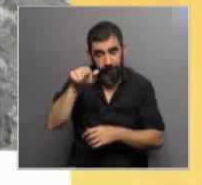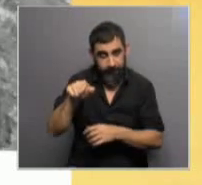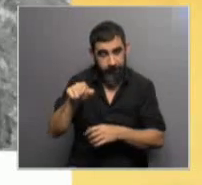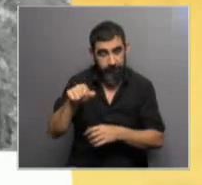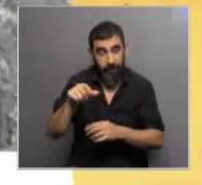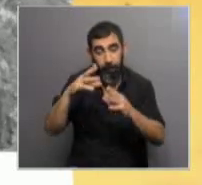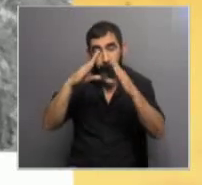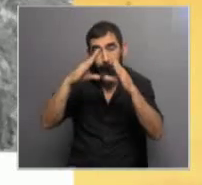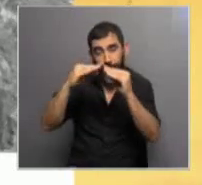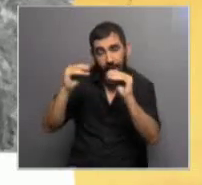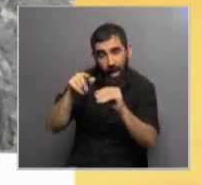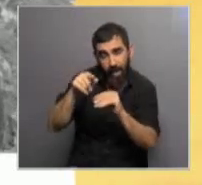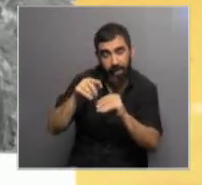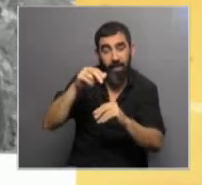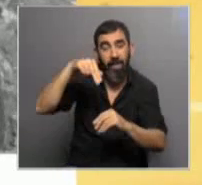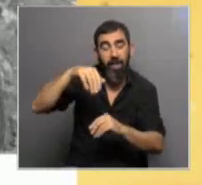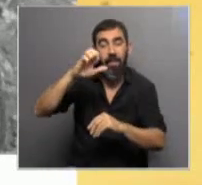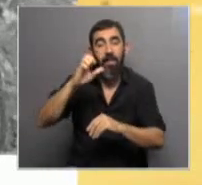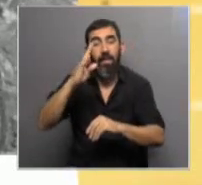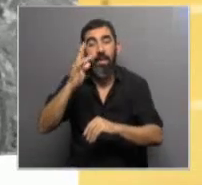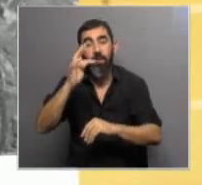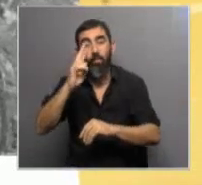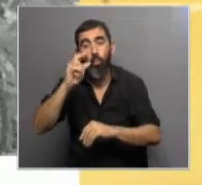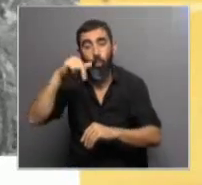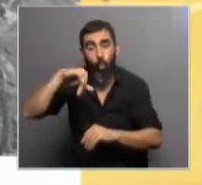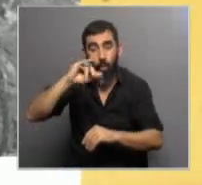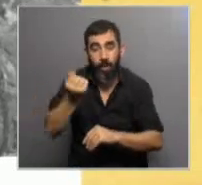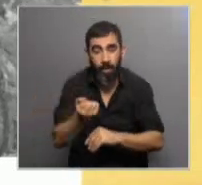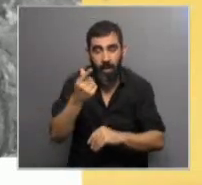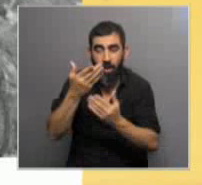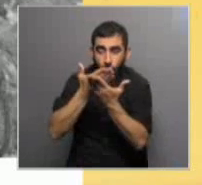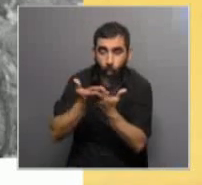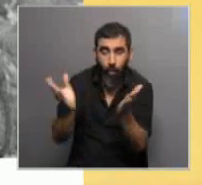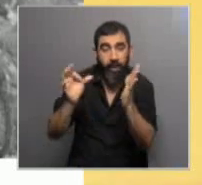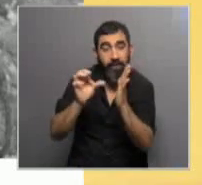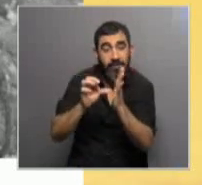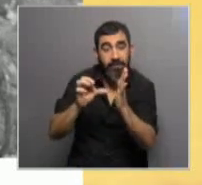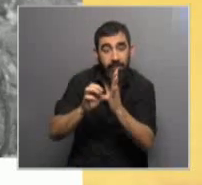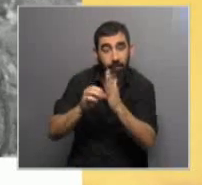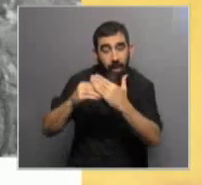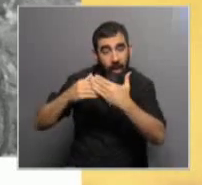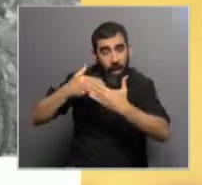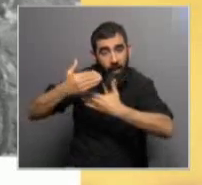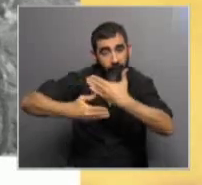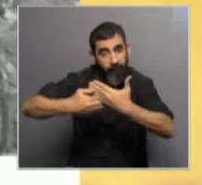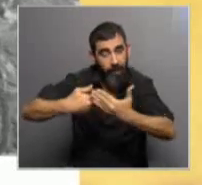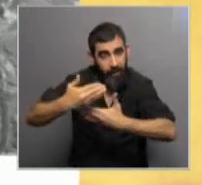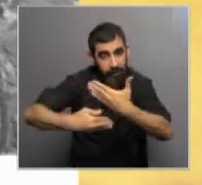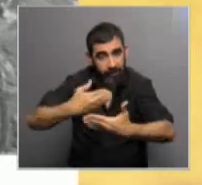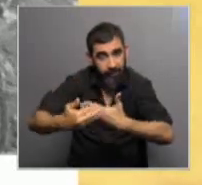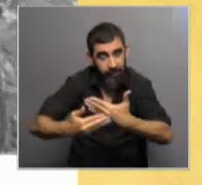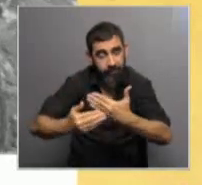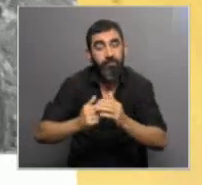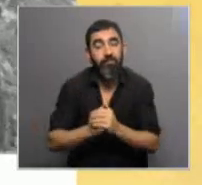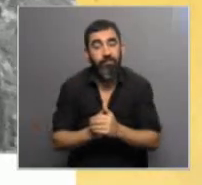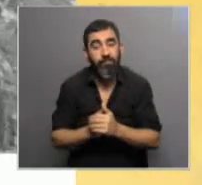queríamos sistematizar era las interacciones entre un sistema dunar que avanza que se